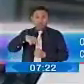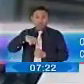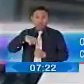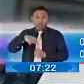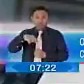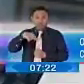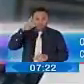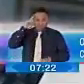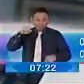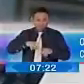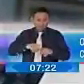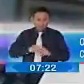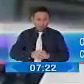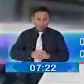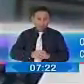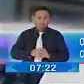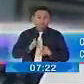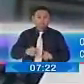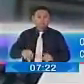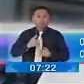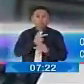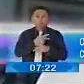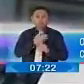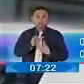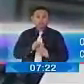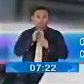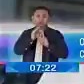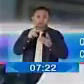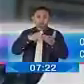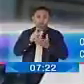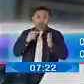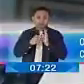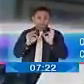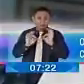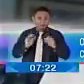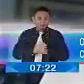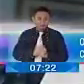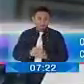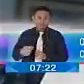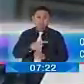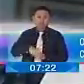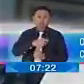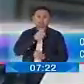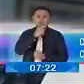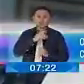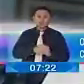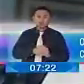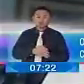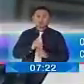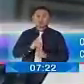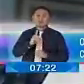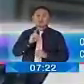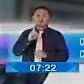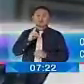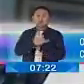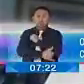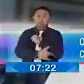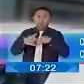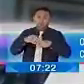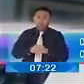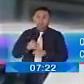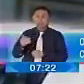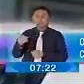tratado de preferencias arancelarias, que quienes los usan, aquellos países que no tenemos acuerdo comercial, esos países que tenemos que año tras año